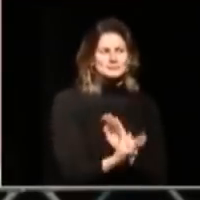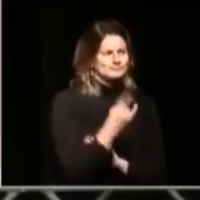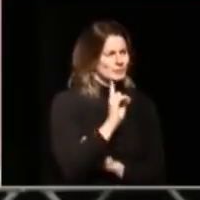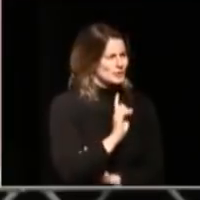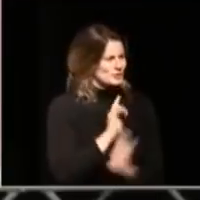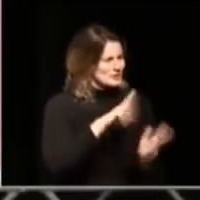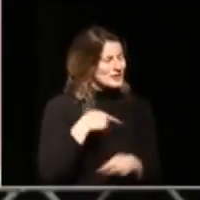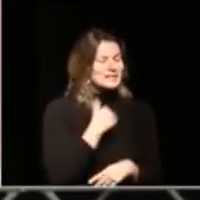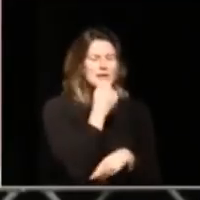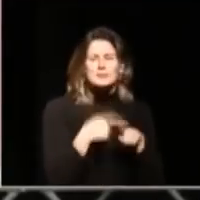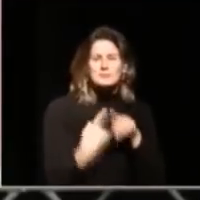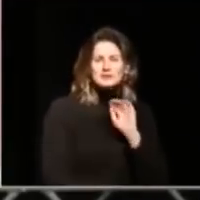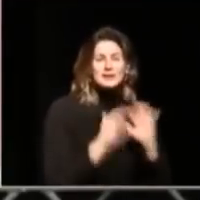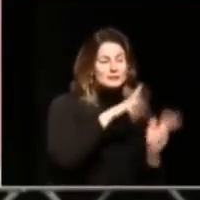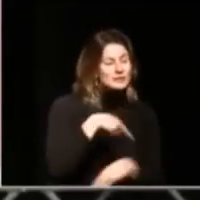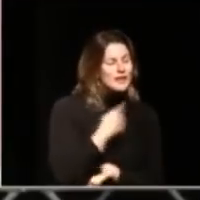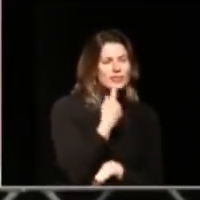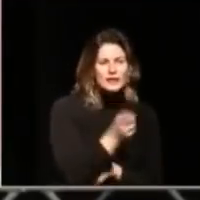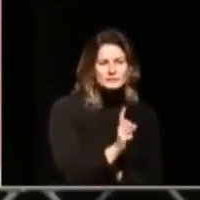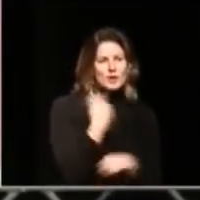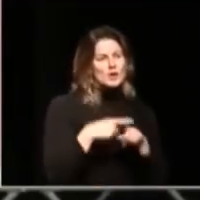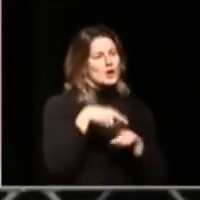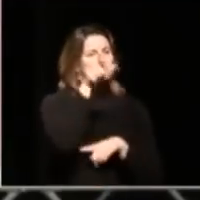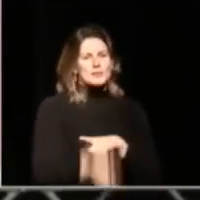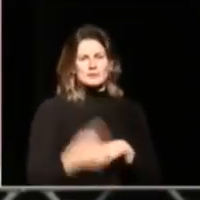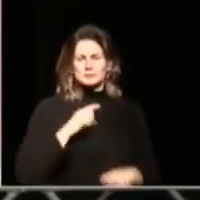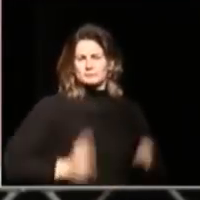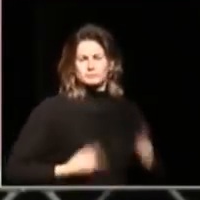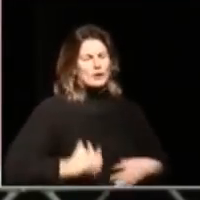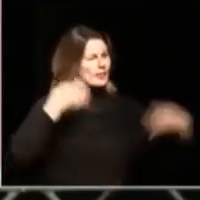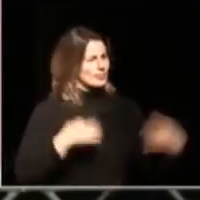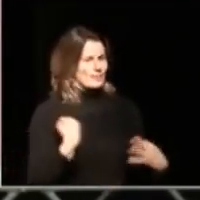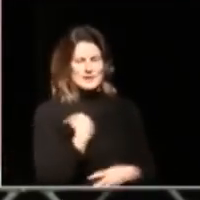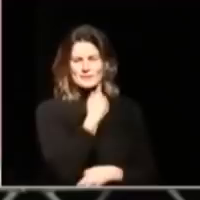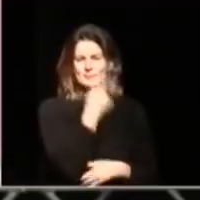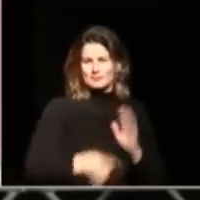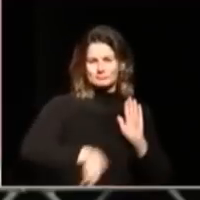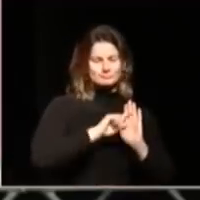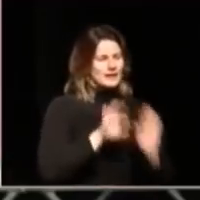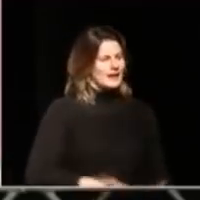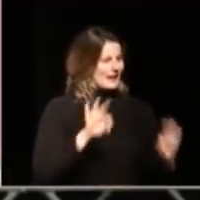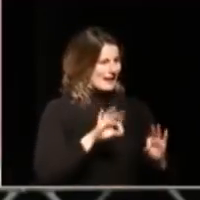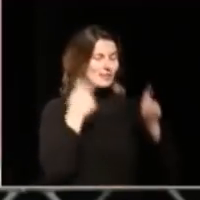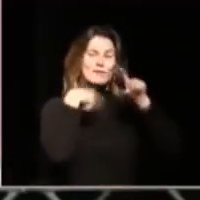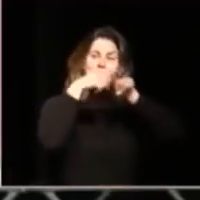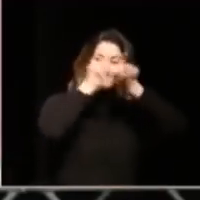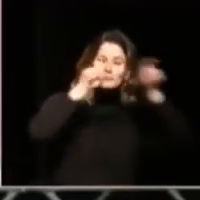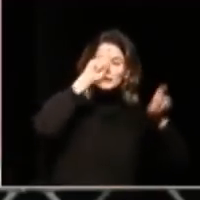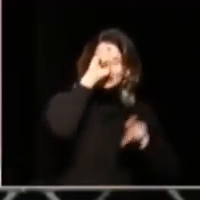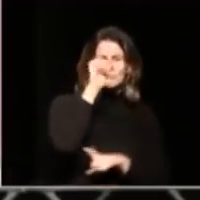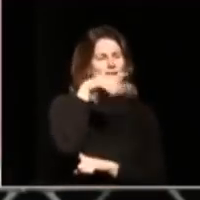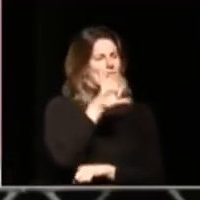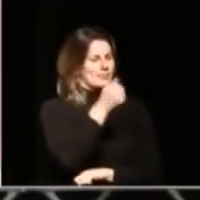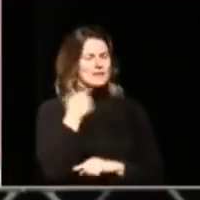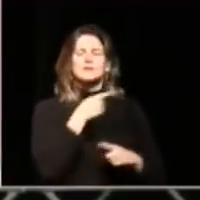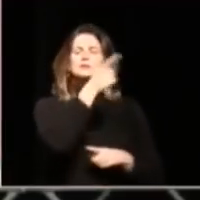sabéis por qué no apareció? Porque mencioné a uno de los que mandan de verdad, Endesa. Pues bien, podemos estar orgullosos